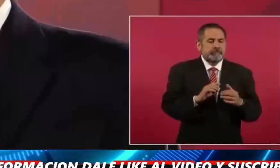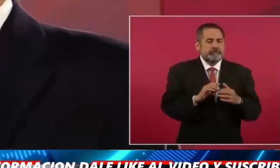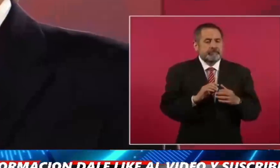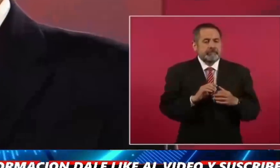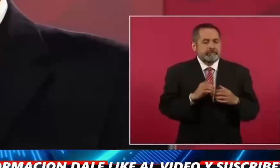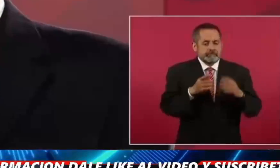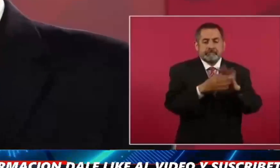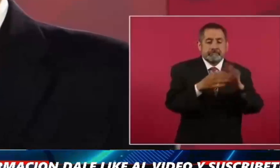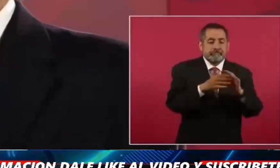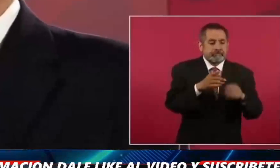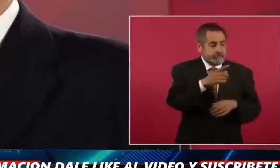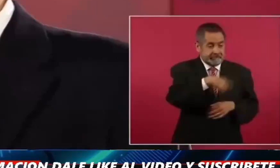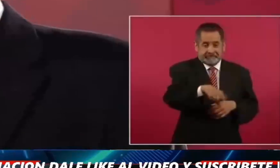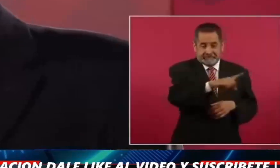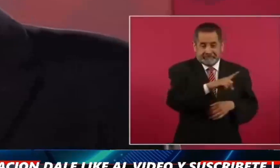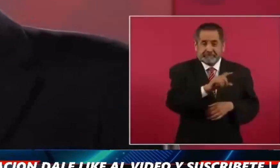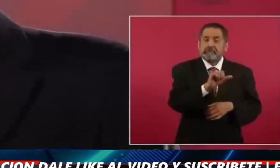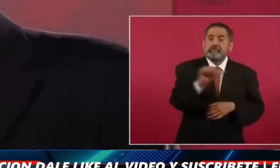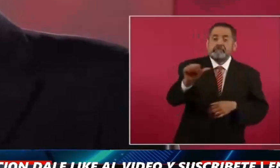para convencerlo